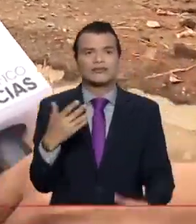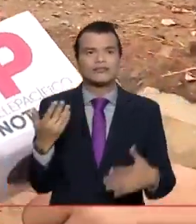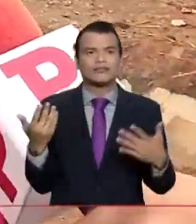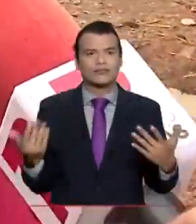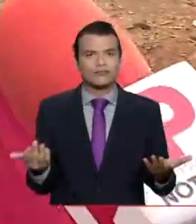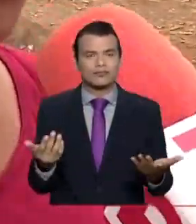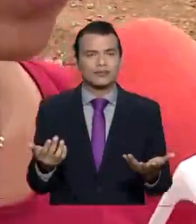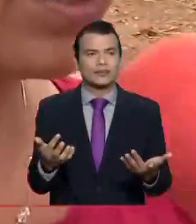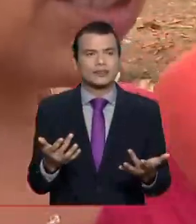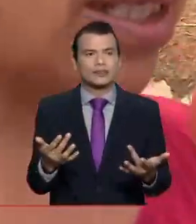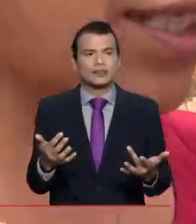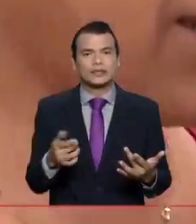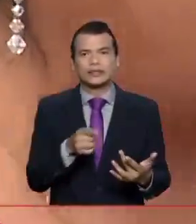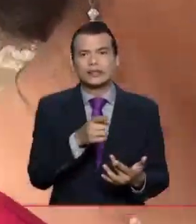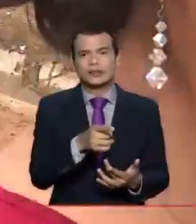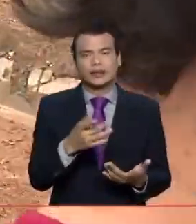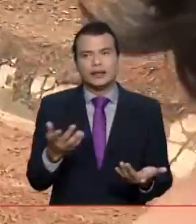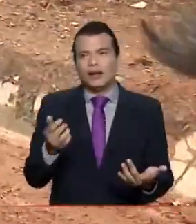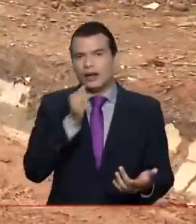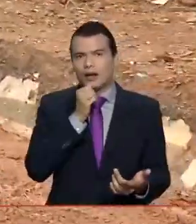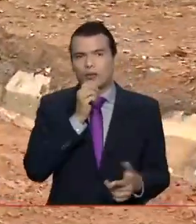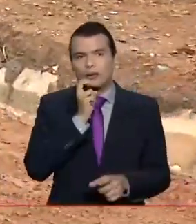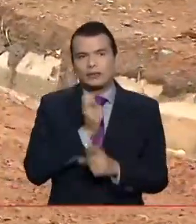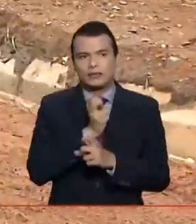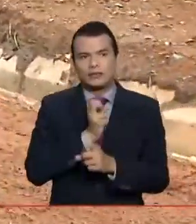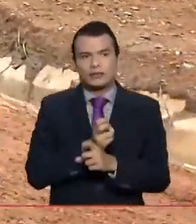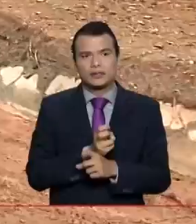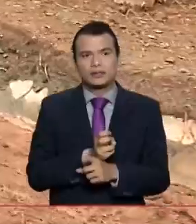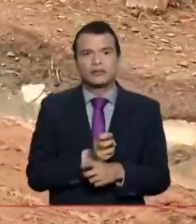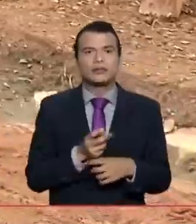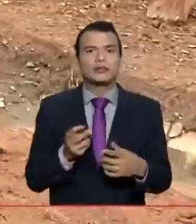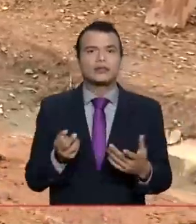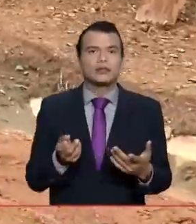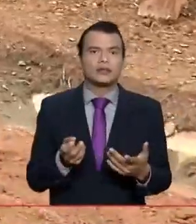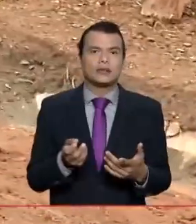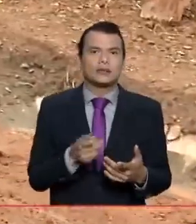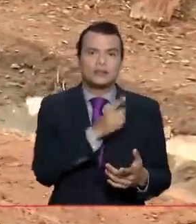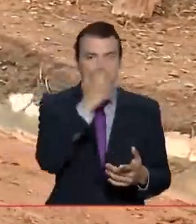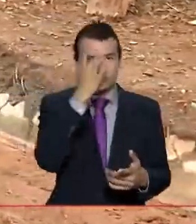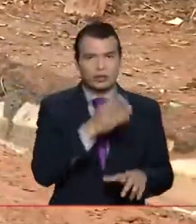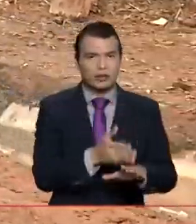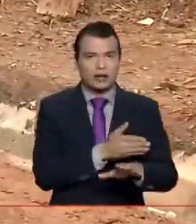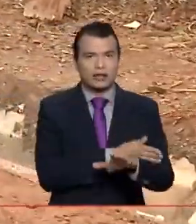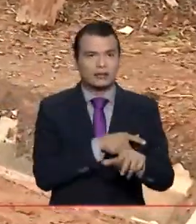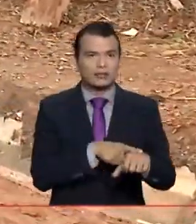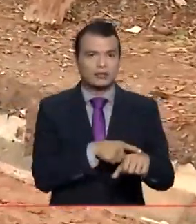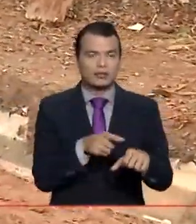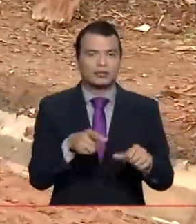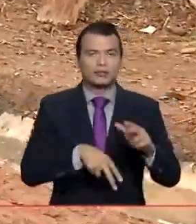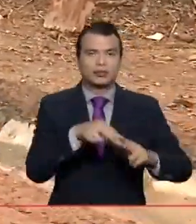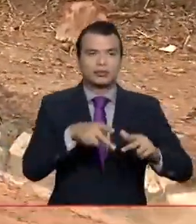y es, digamos, a partir de la medianoche es que va llegando el agua a las respectivas casas.